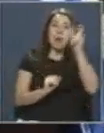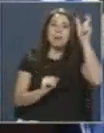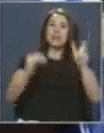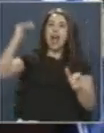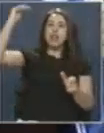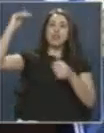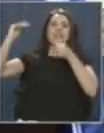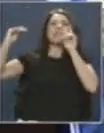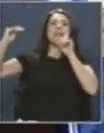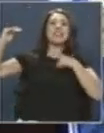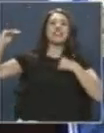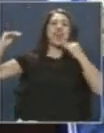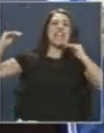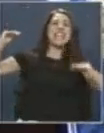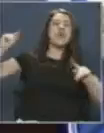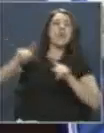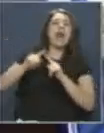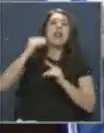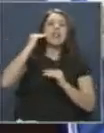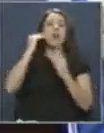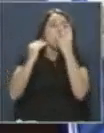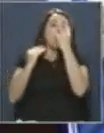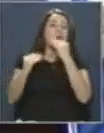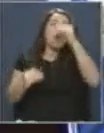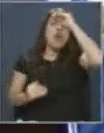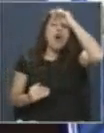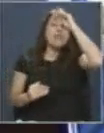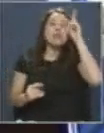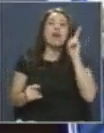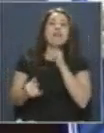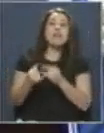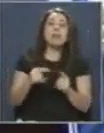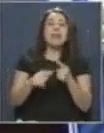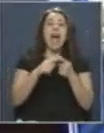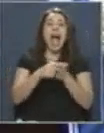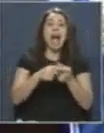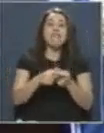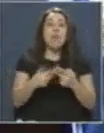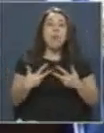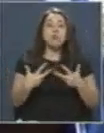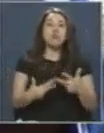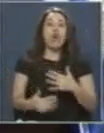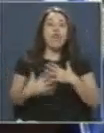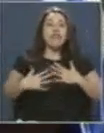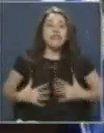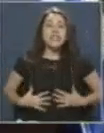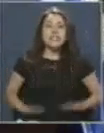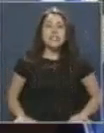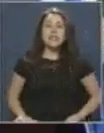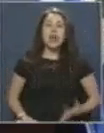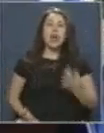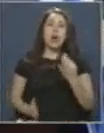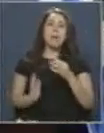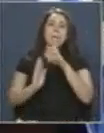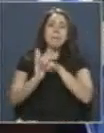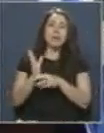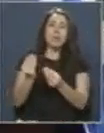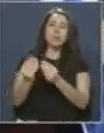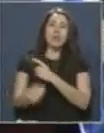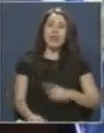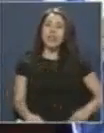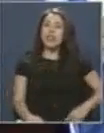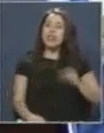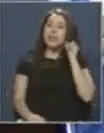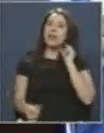hace pasar por un menor hasta que logra la confianza y termina abusándolo físicamente. O los proyectos de varias colegas en